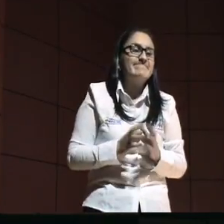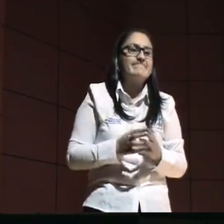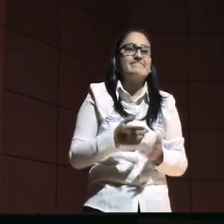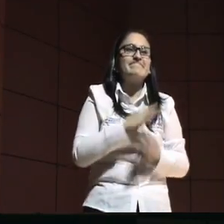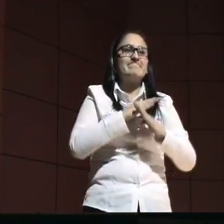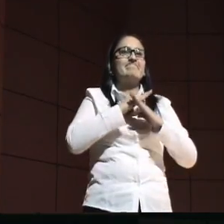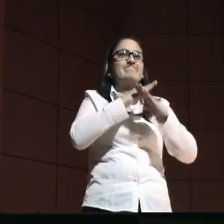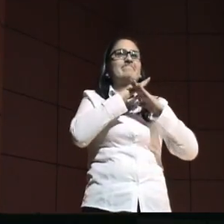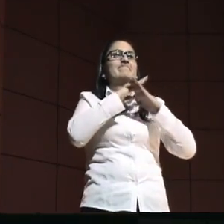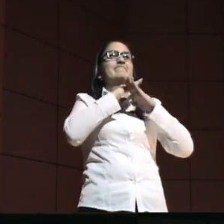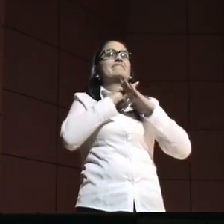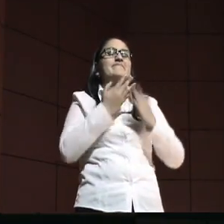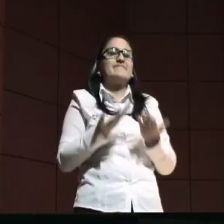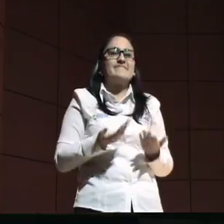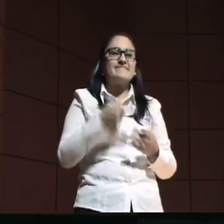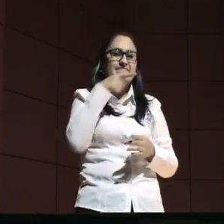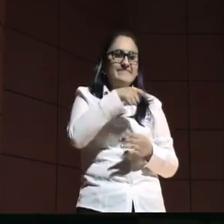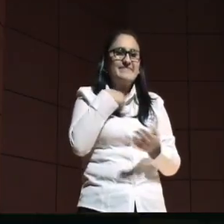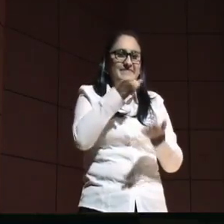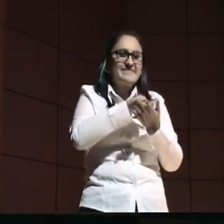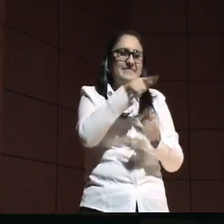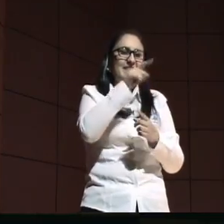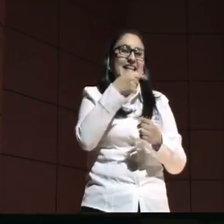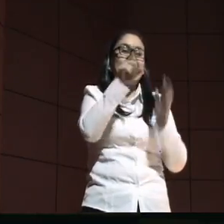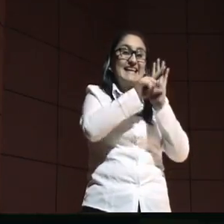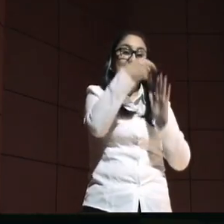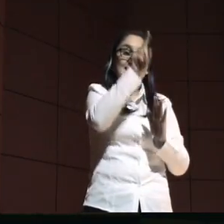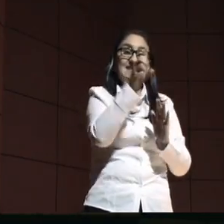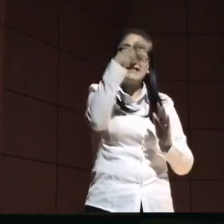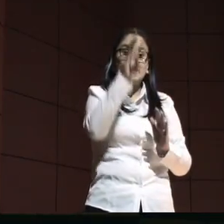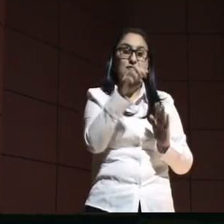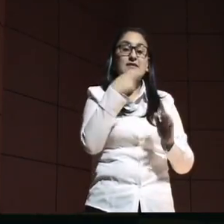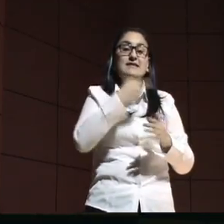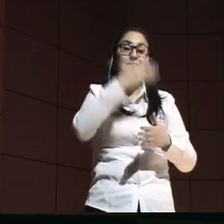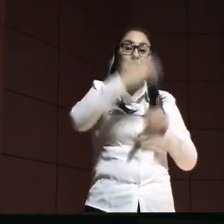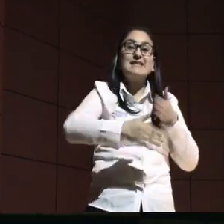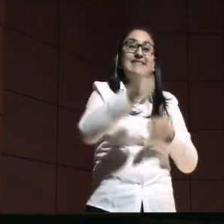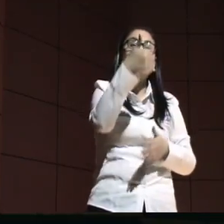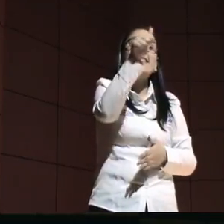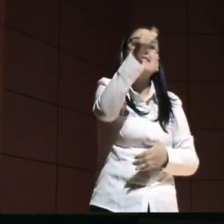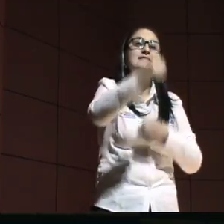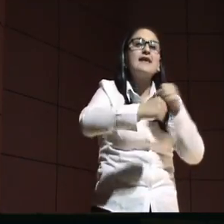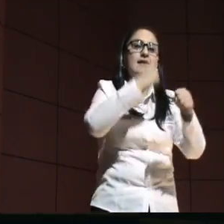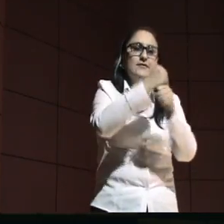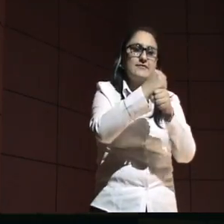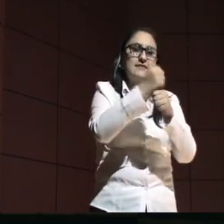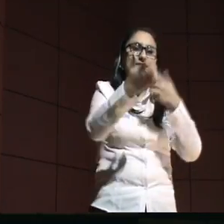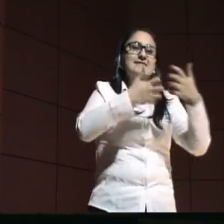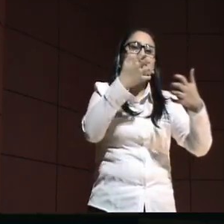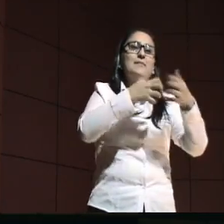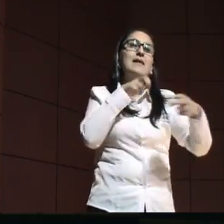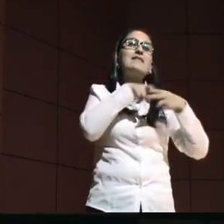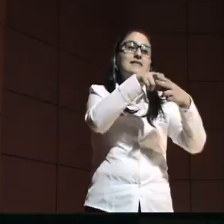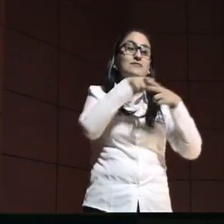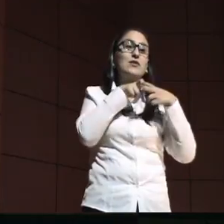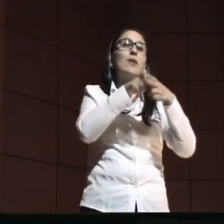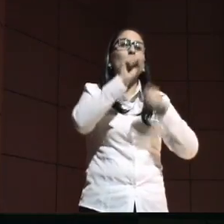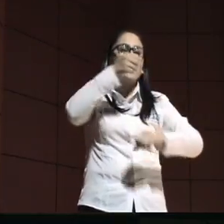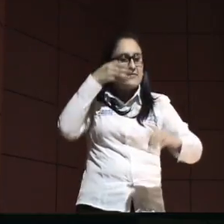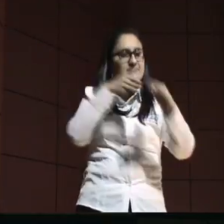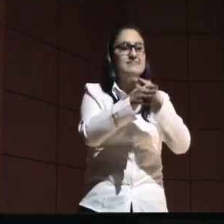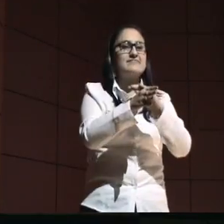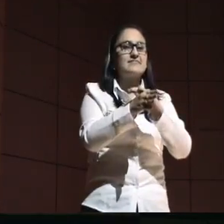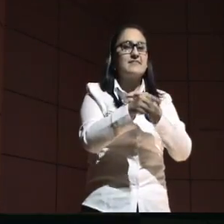La resistencia. La ley estatutaria 16-18 le dio un plazo de 10 años al sistema masivo de transporte para ser